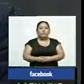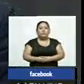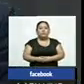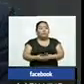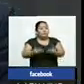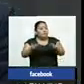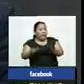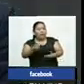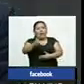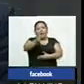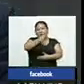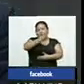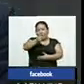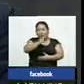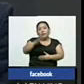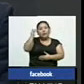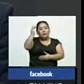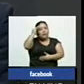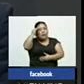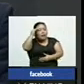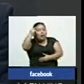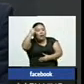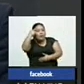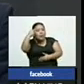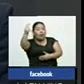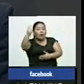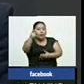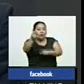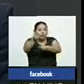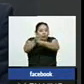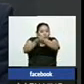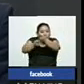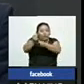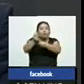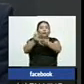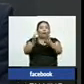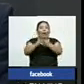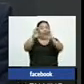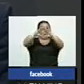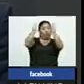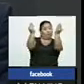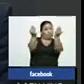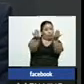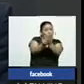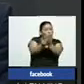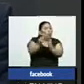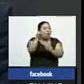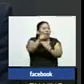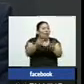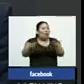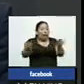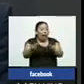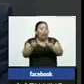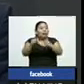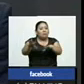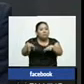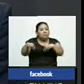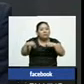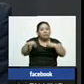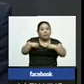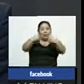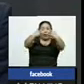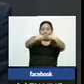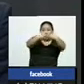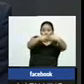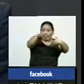Y en más información, las estrategias y modelos de hacer negocios siguen tomando fuerza a nivel mundial. Una de estas son las que adoptan las empresas